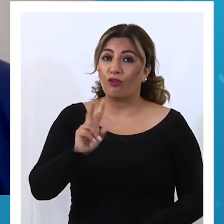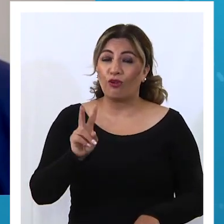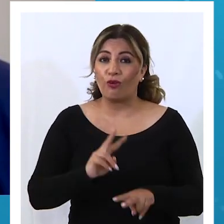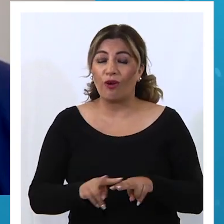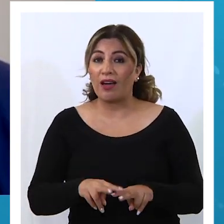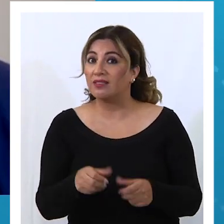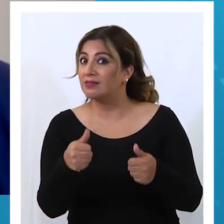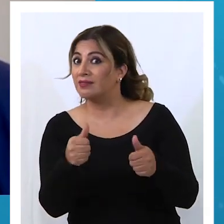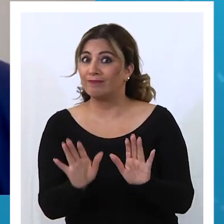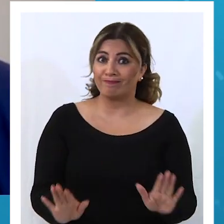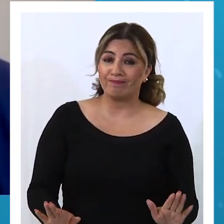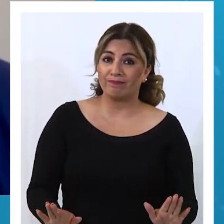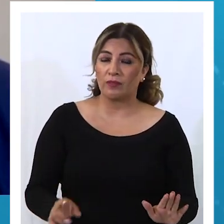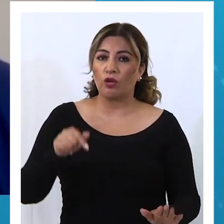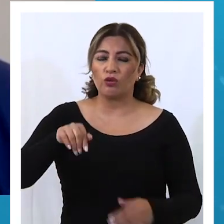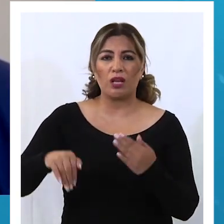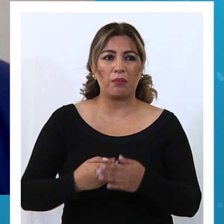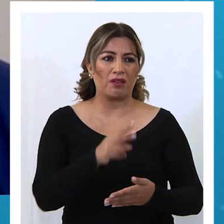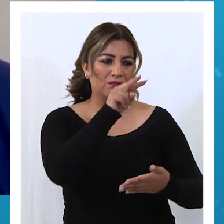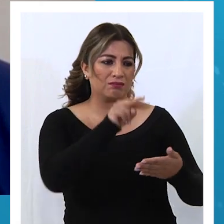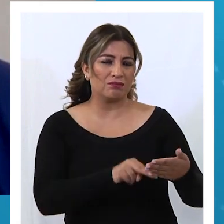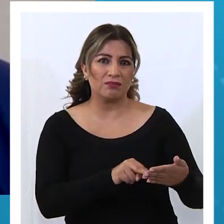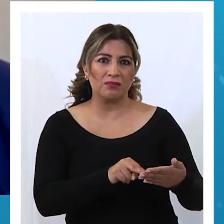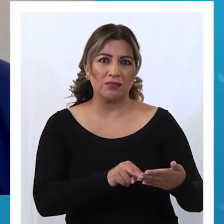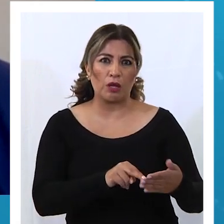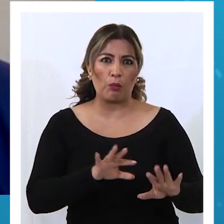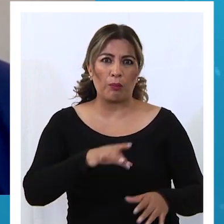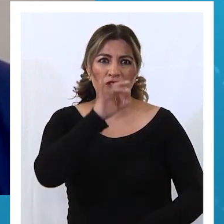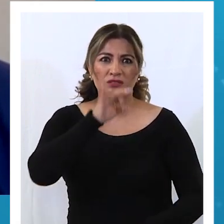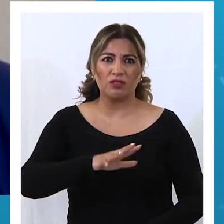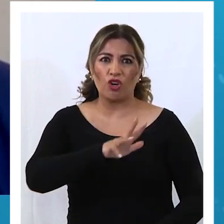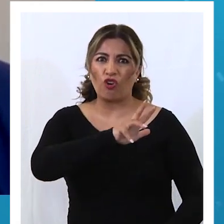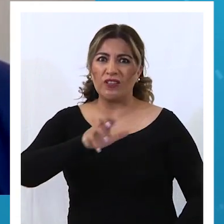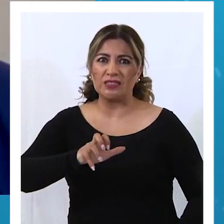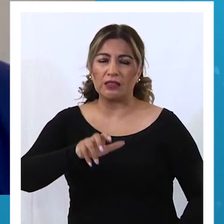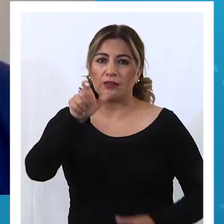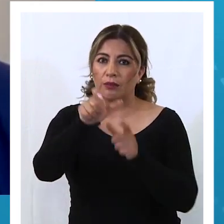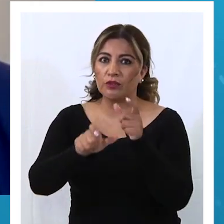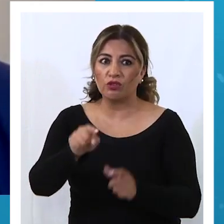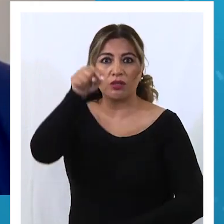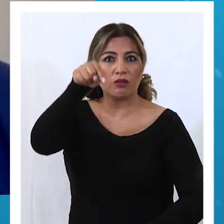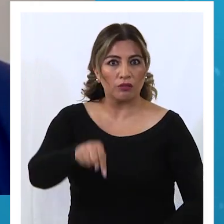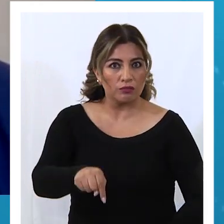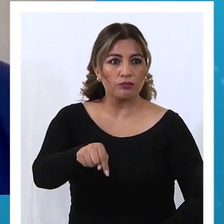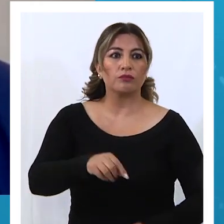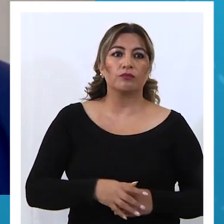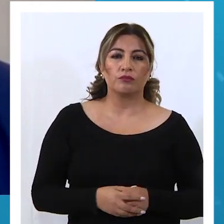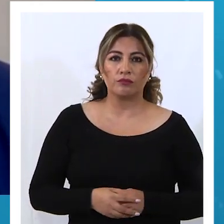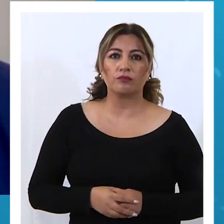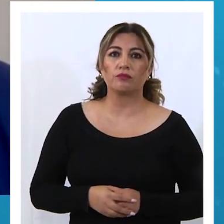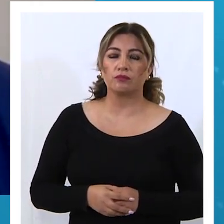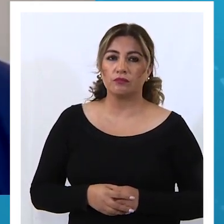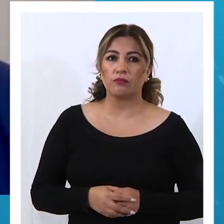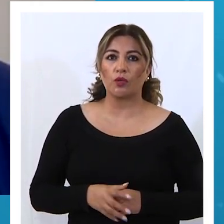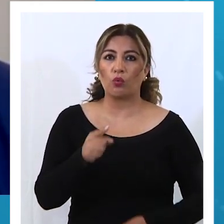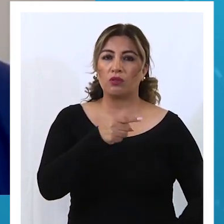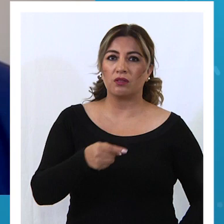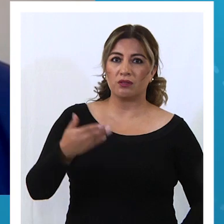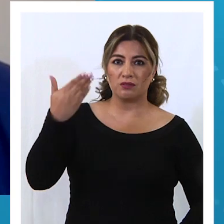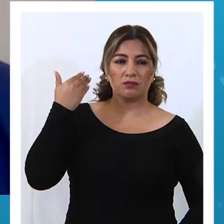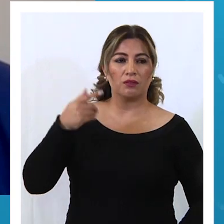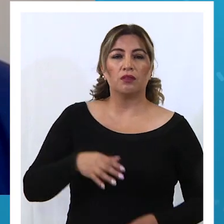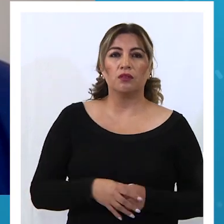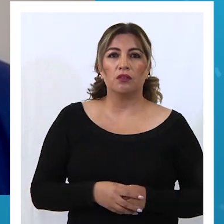tampoco es extraordinario. Leía que hoy día las cifras de infectados hoy en Chile son casi 900 personas hoy en día. Y hace una semana